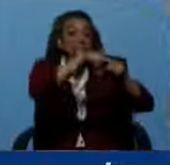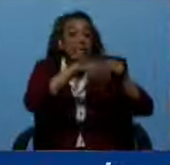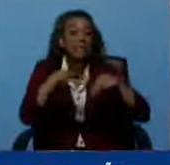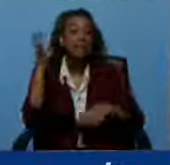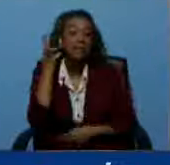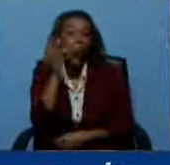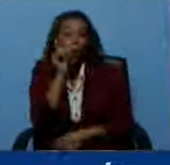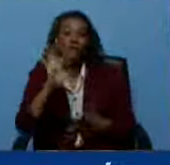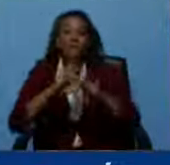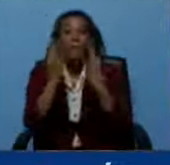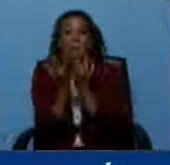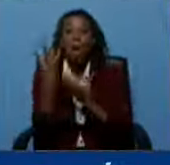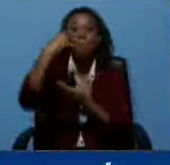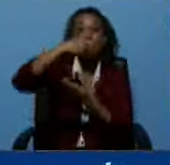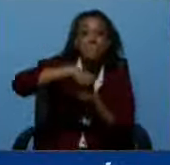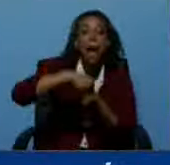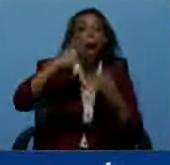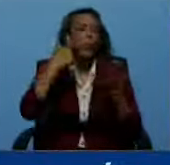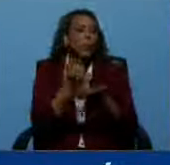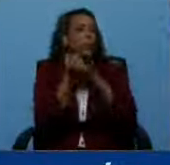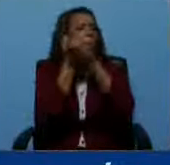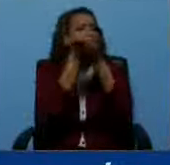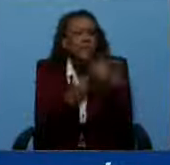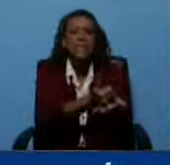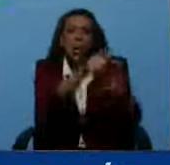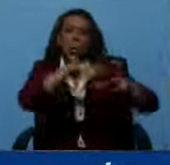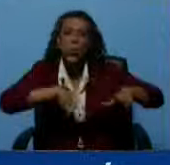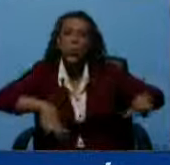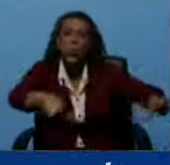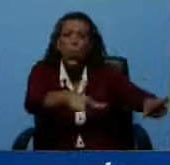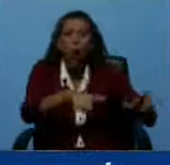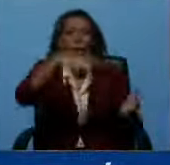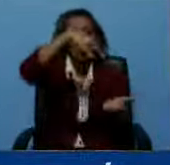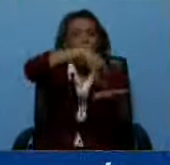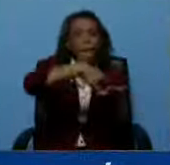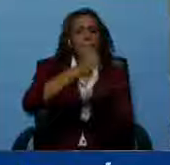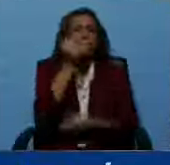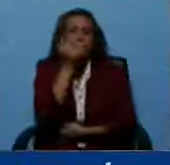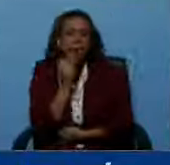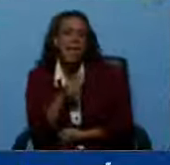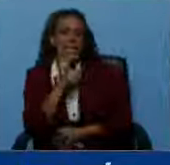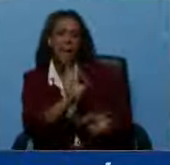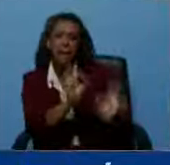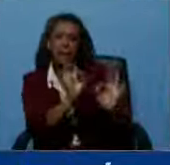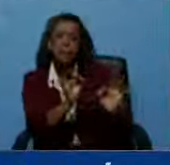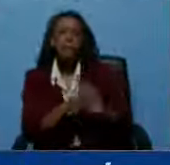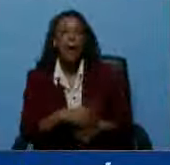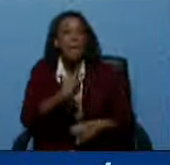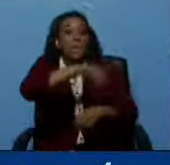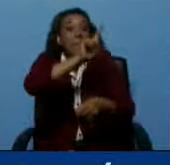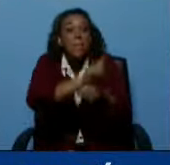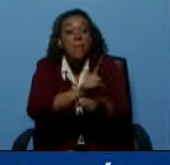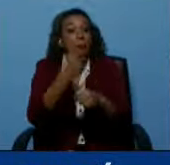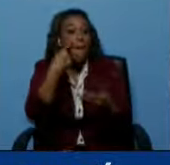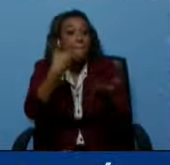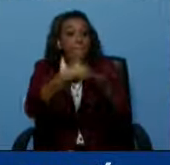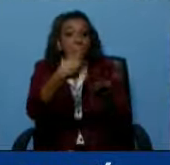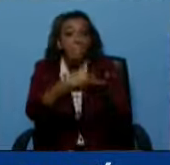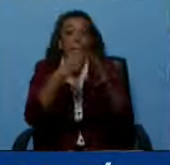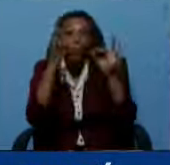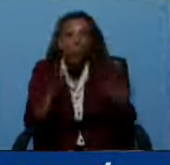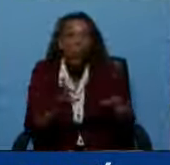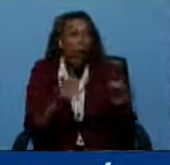niños y estas familias que van a ser beneficiadas aquí en nuestro estado. Y bueno, por primera vez que podemos ver todas